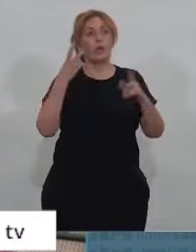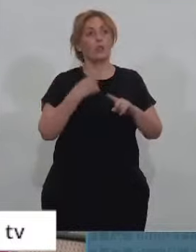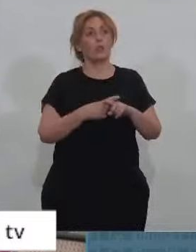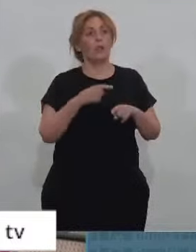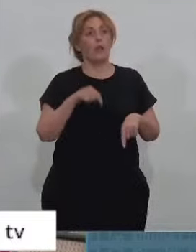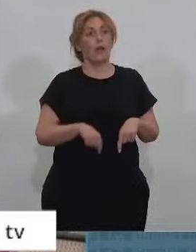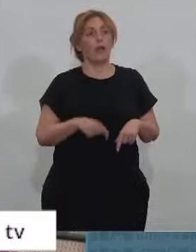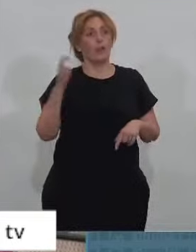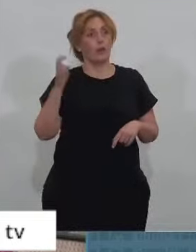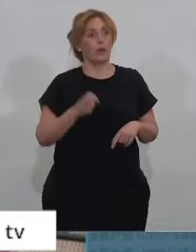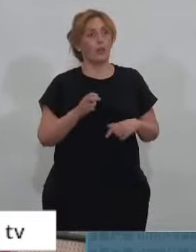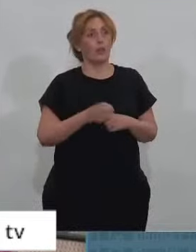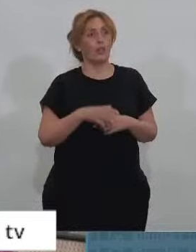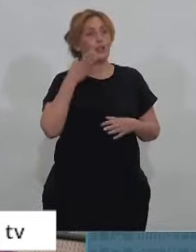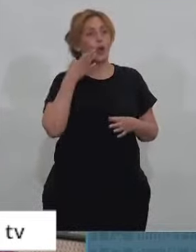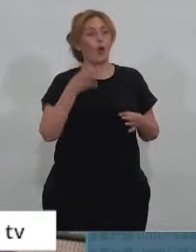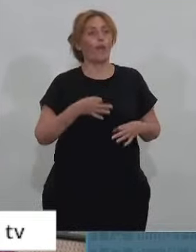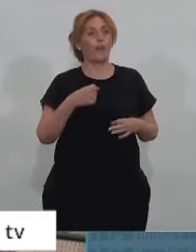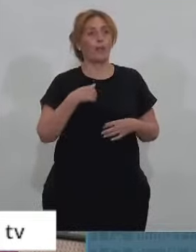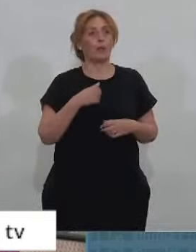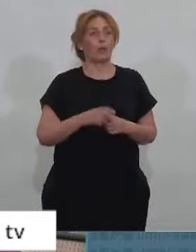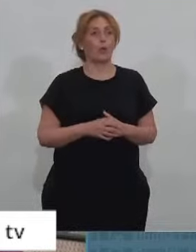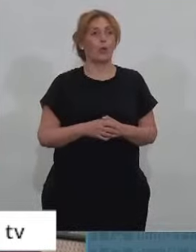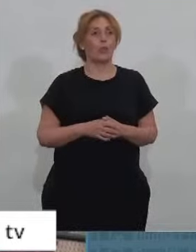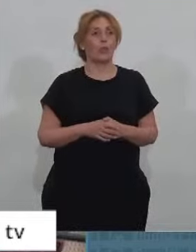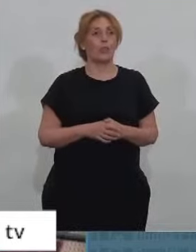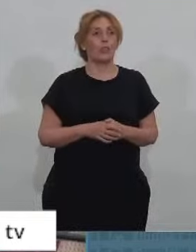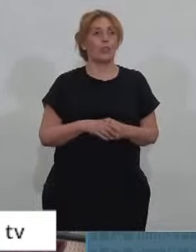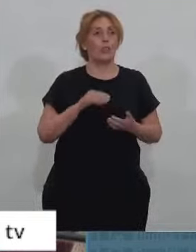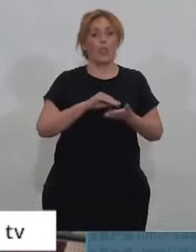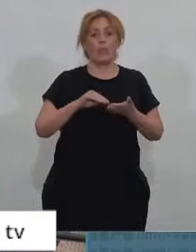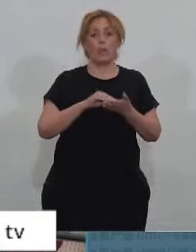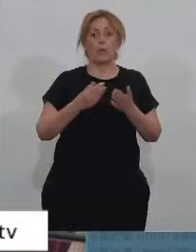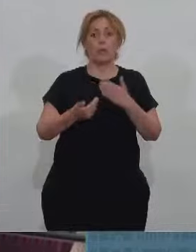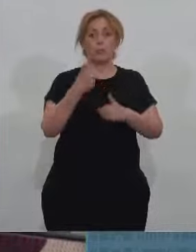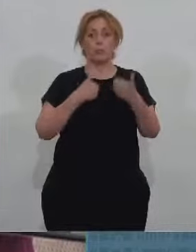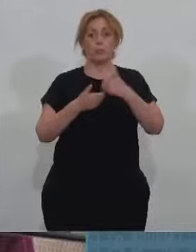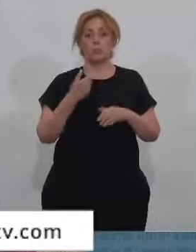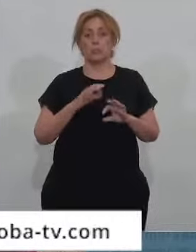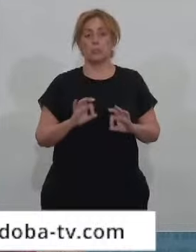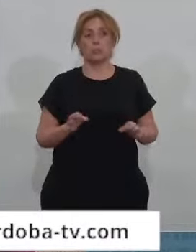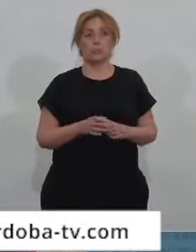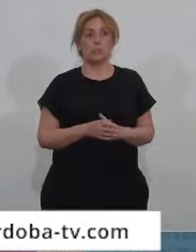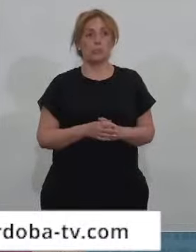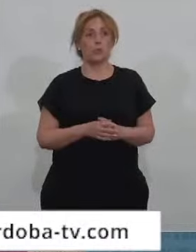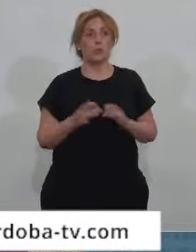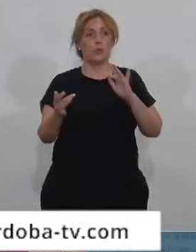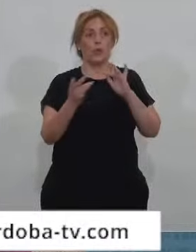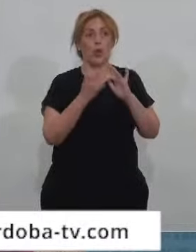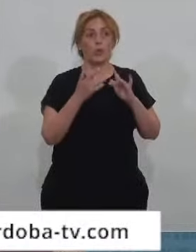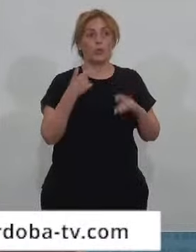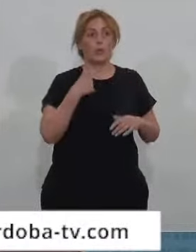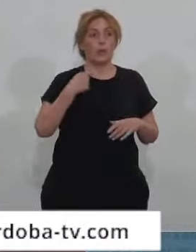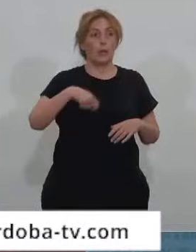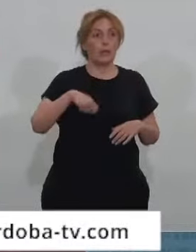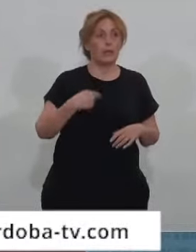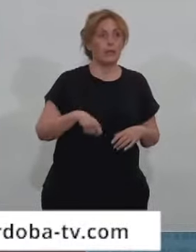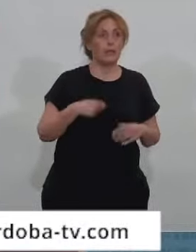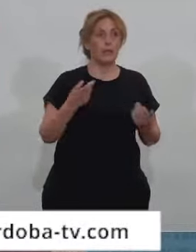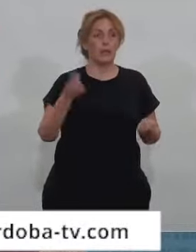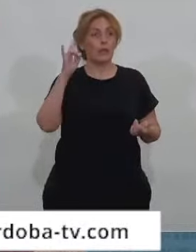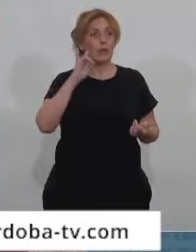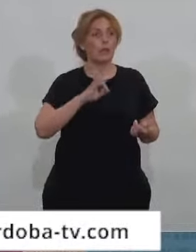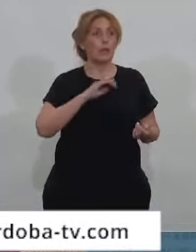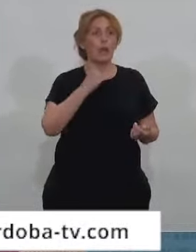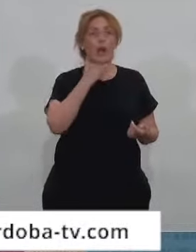me quedé en mi despacho esperando que se vinieran a ponerse en contacto conmigo, el presidente, de que me llamaran, de que me dijeran vamos a retirar este punto, celebramos